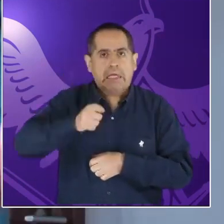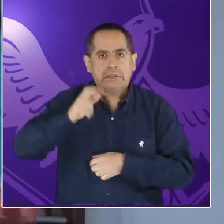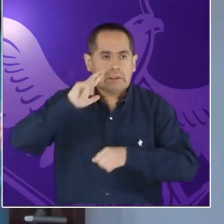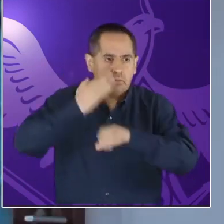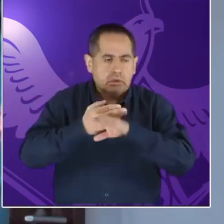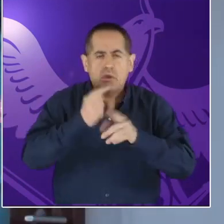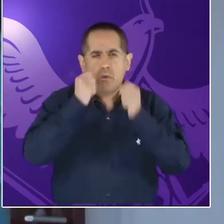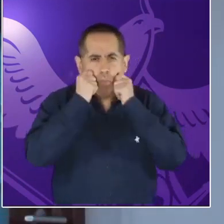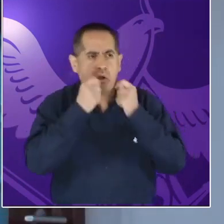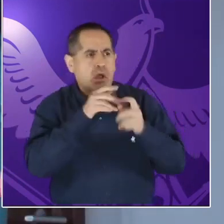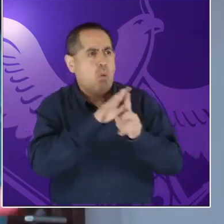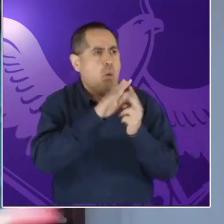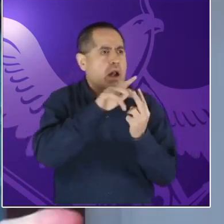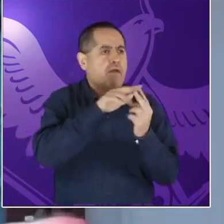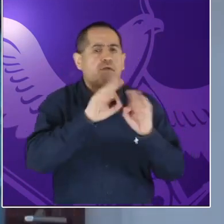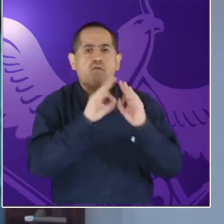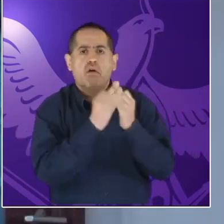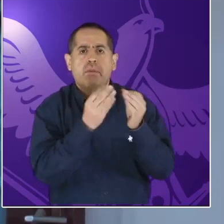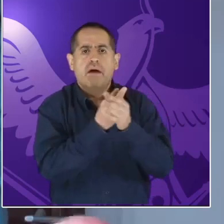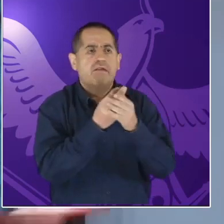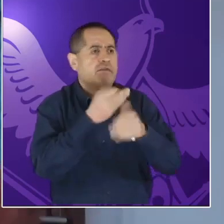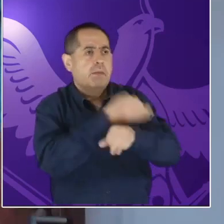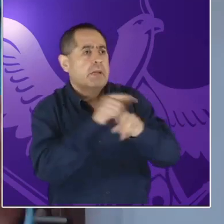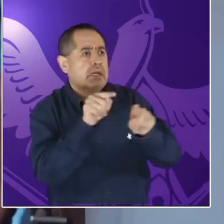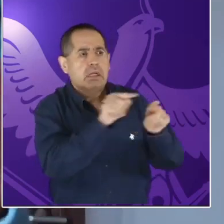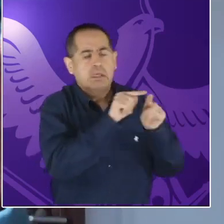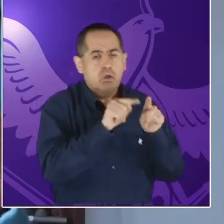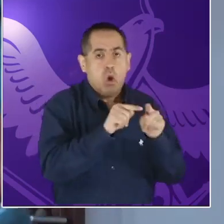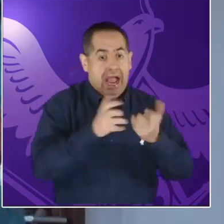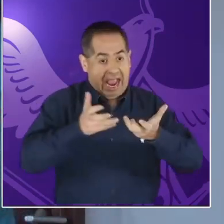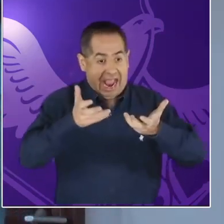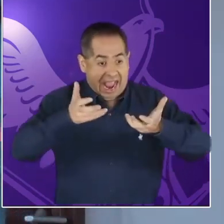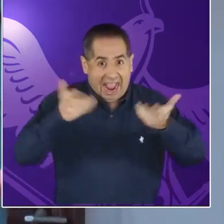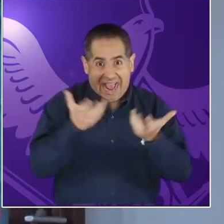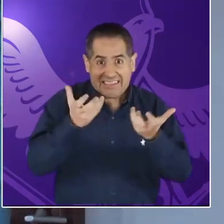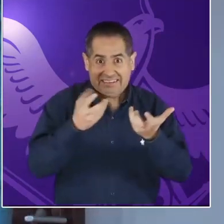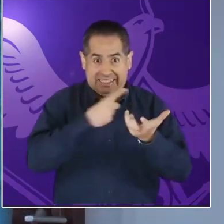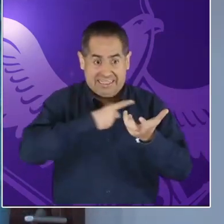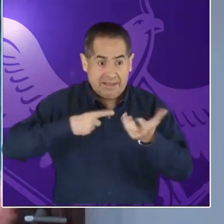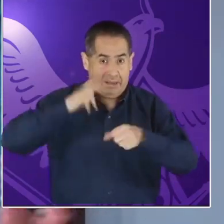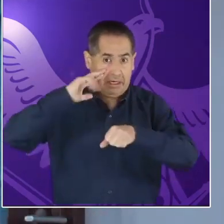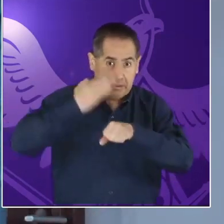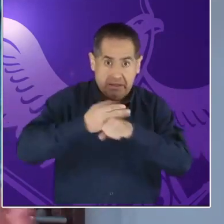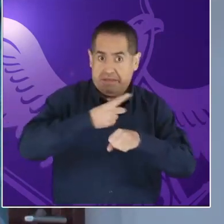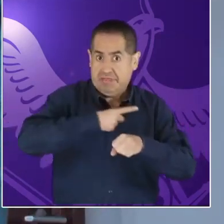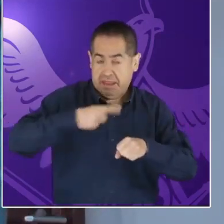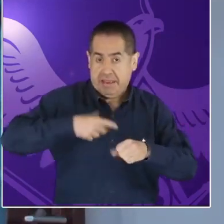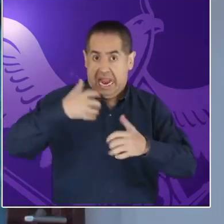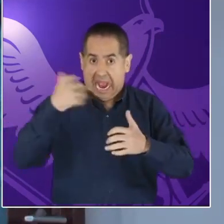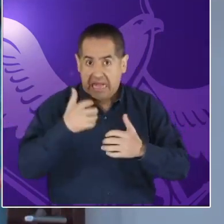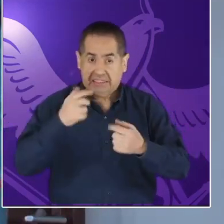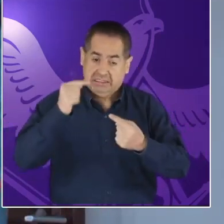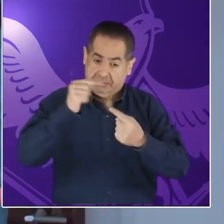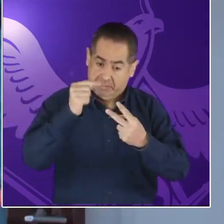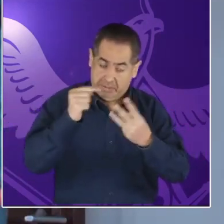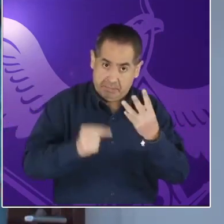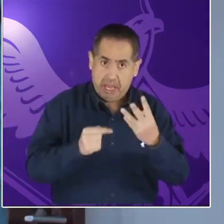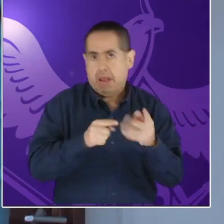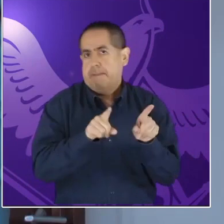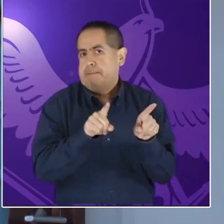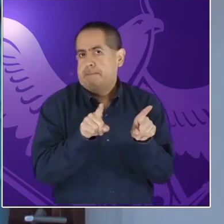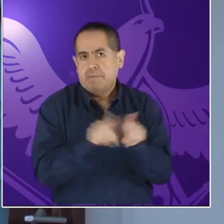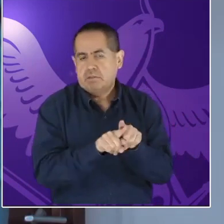concepto dependiendo del tipo de familia de que se trate. Más bien el ejercicio de estos derechos y deberes que esta